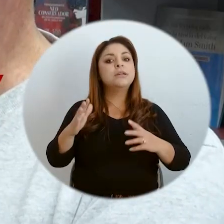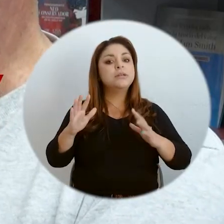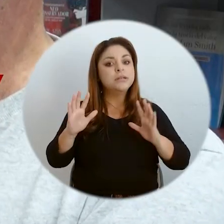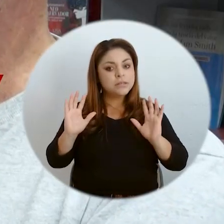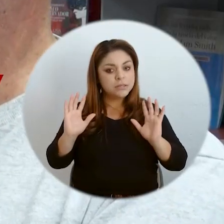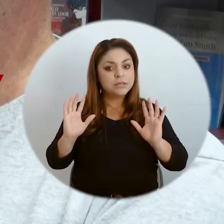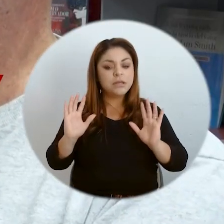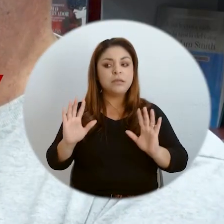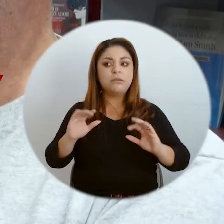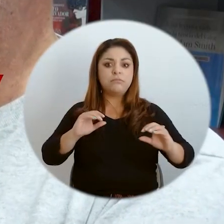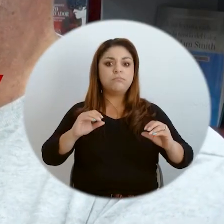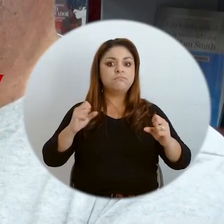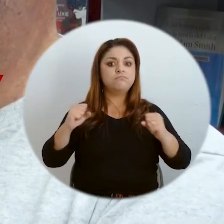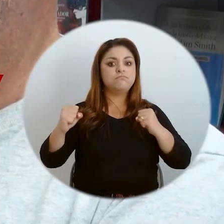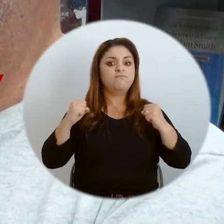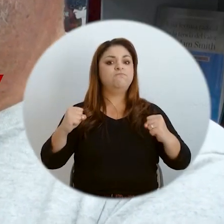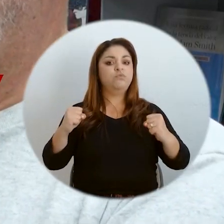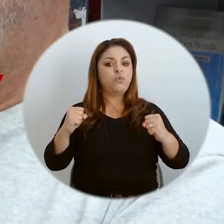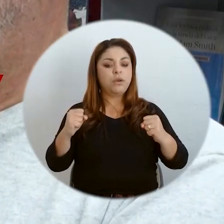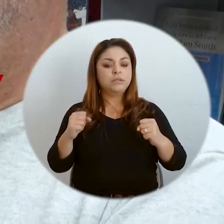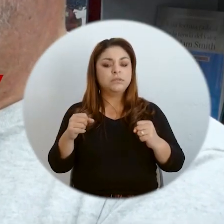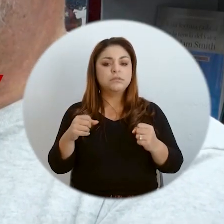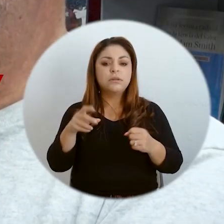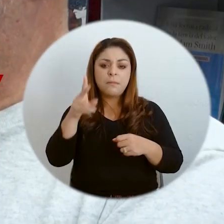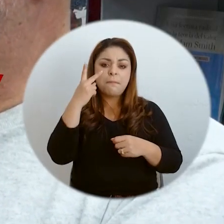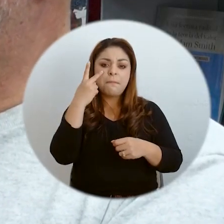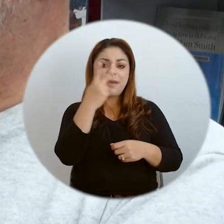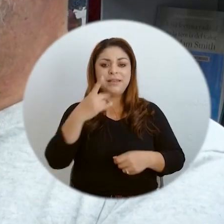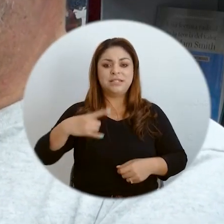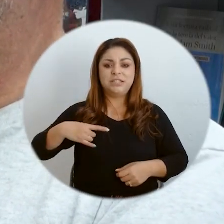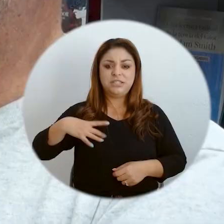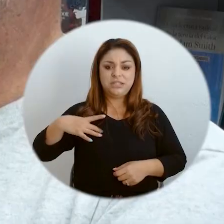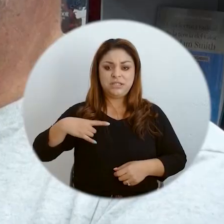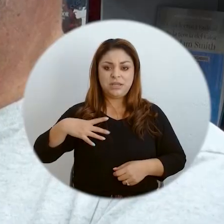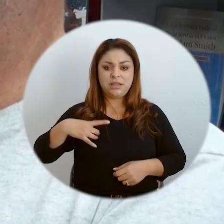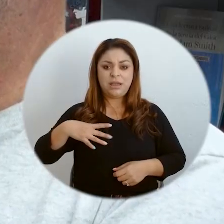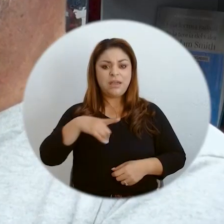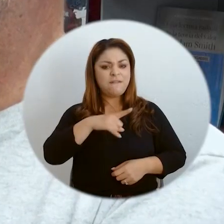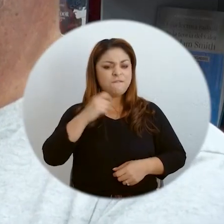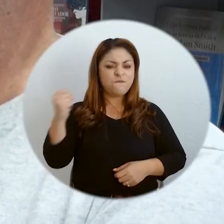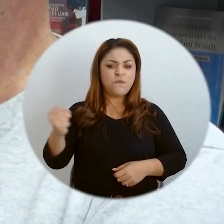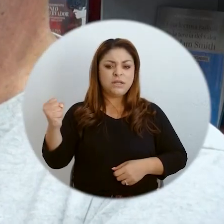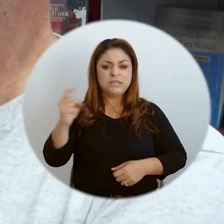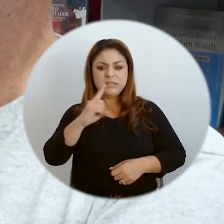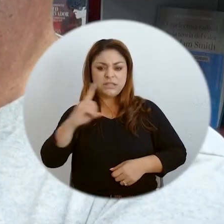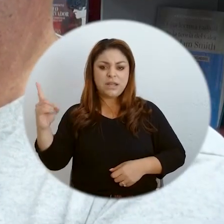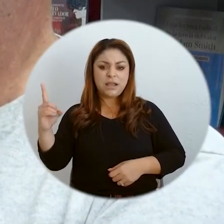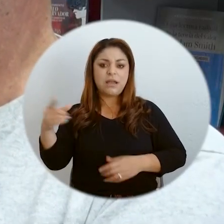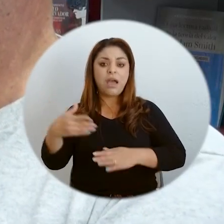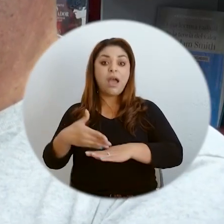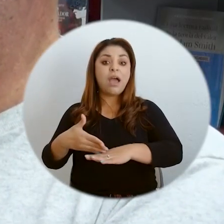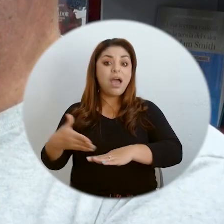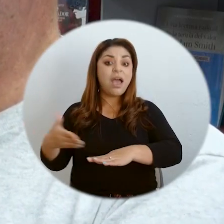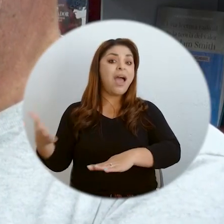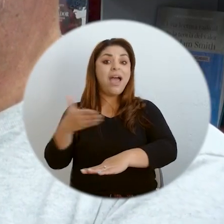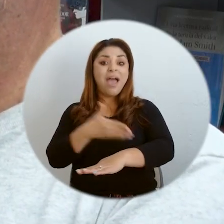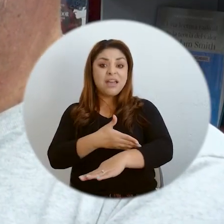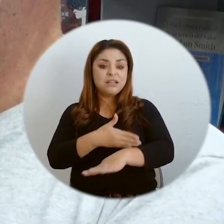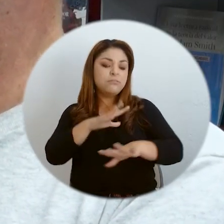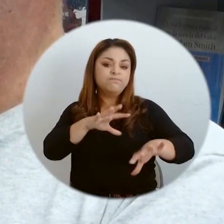por ejemplo, el caso chileno, en donde la extrema derecha llegó a disputar el poder antes de que